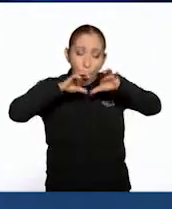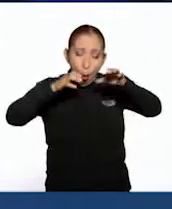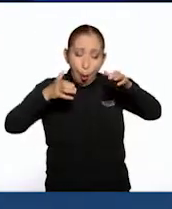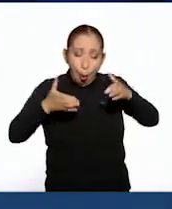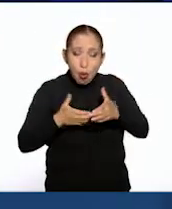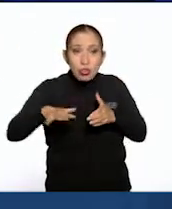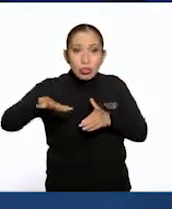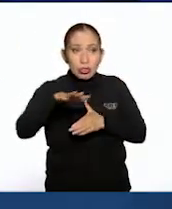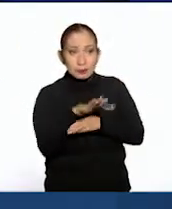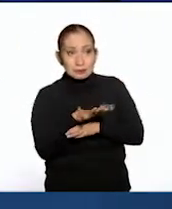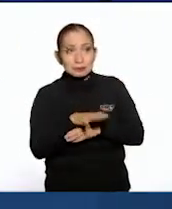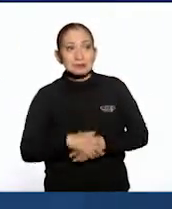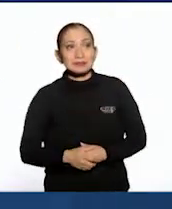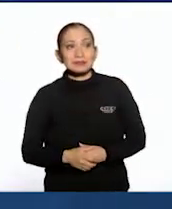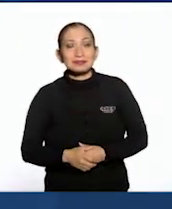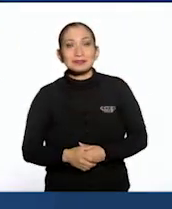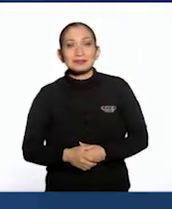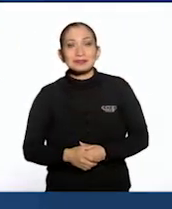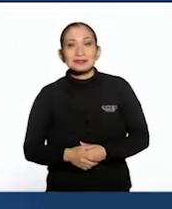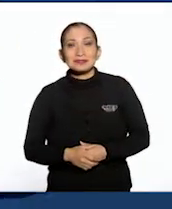mundo.